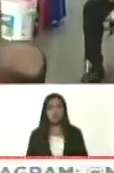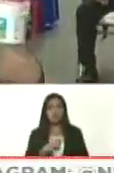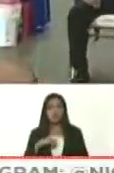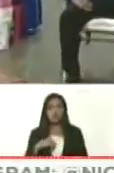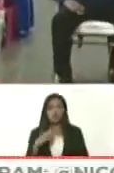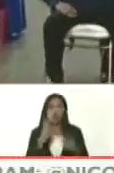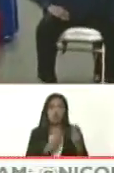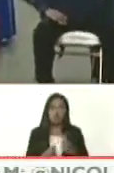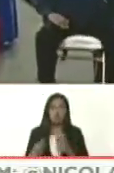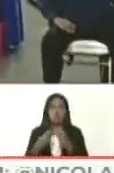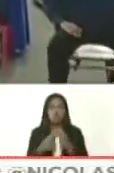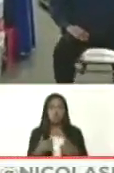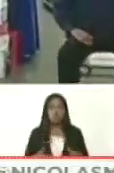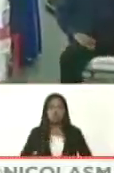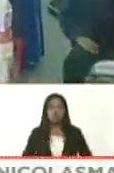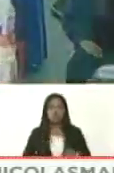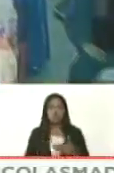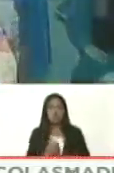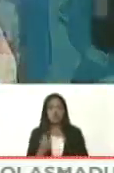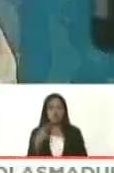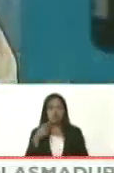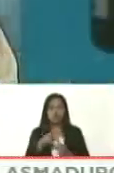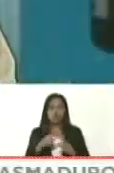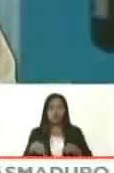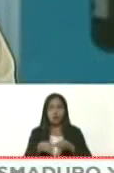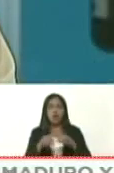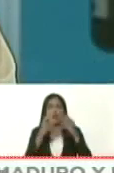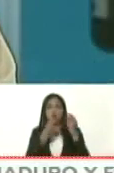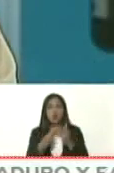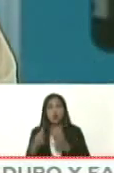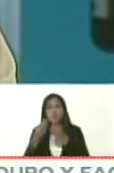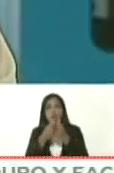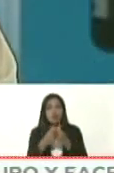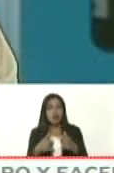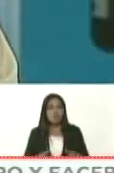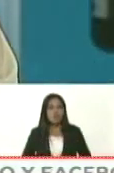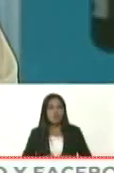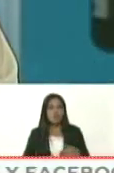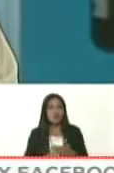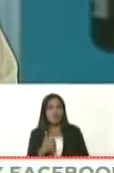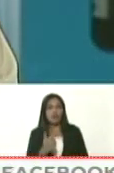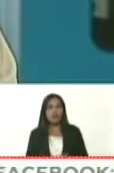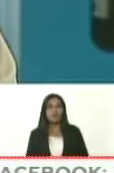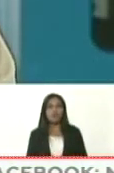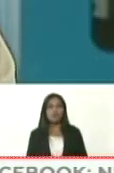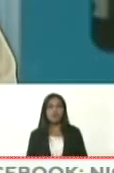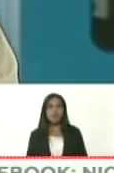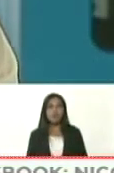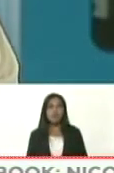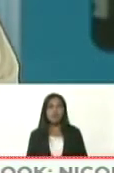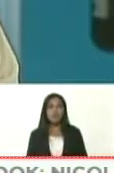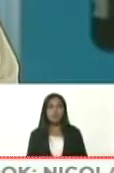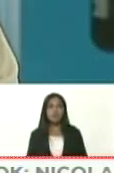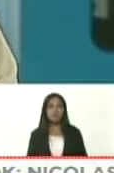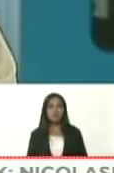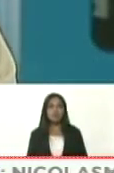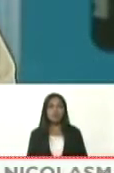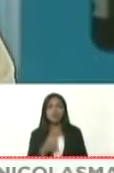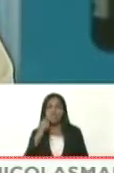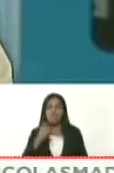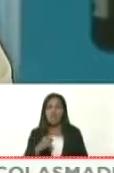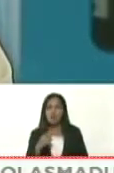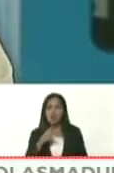de resistencia, así la declaro, estamos en una economía de resistencia. Debemos pasar de la economía